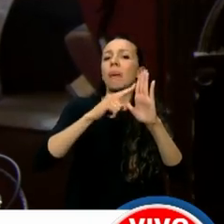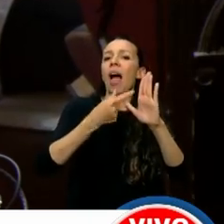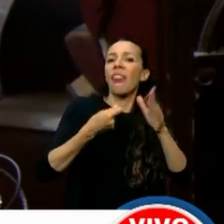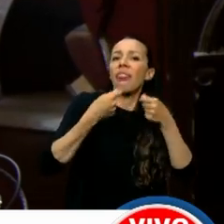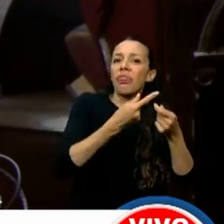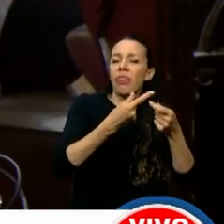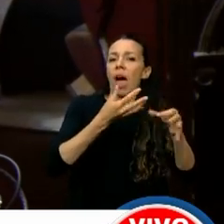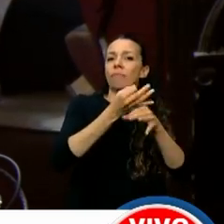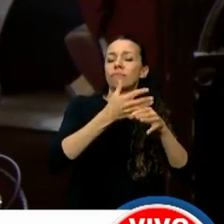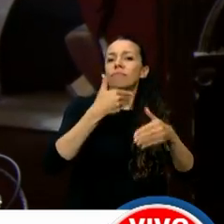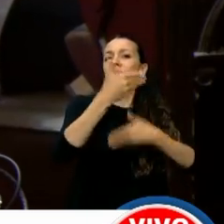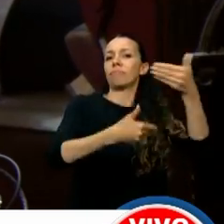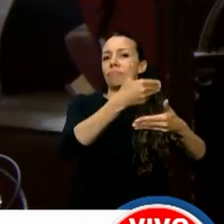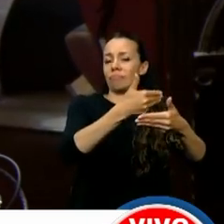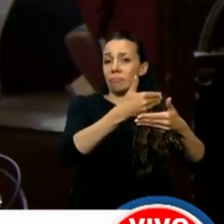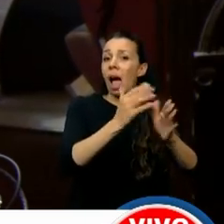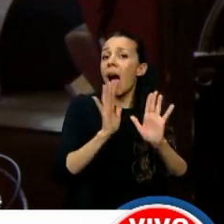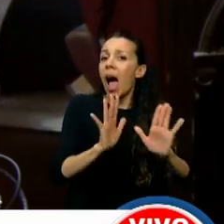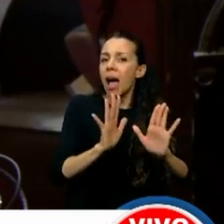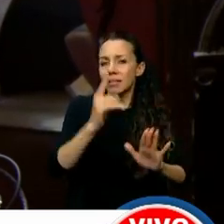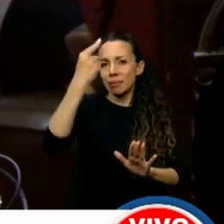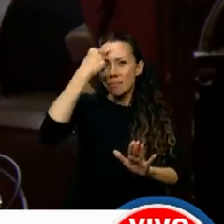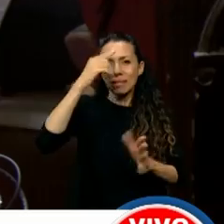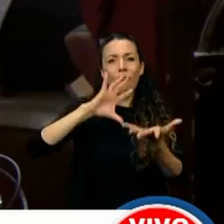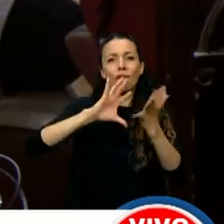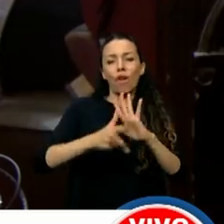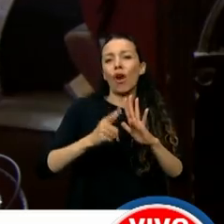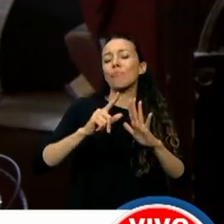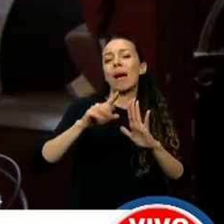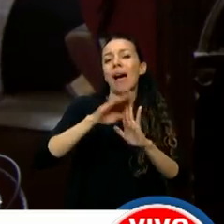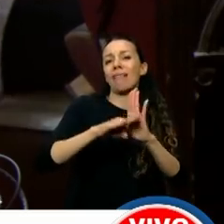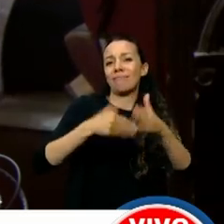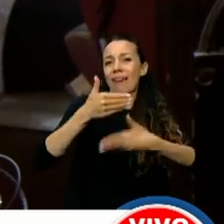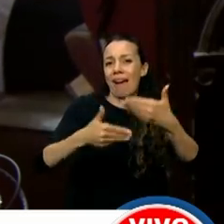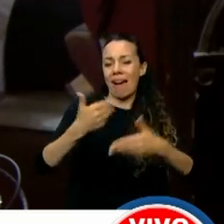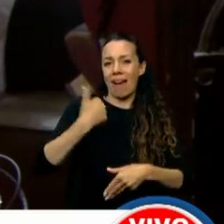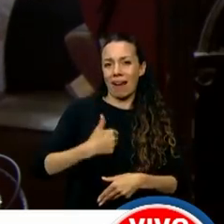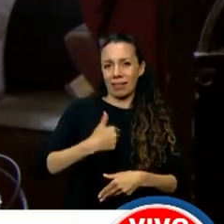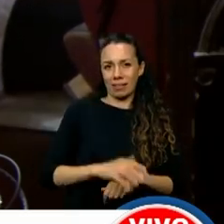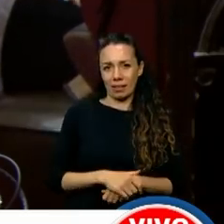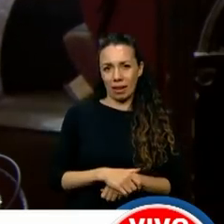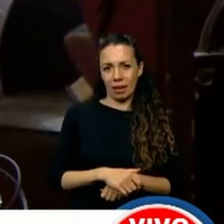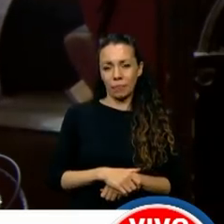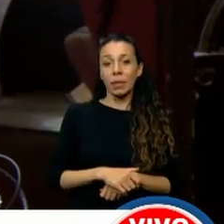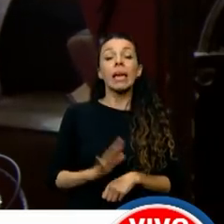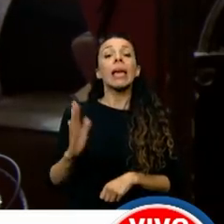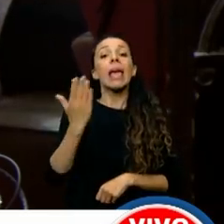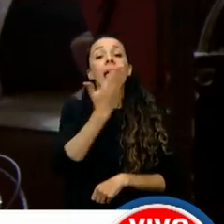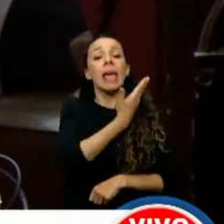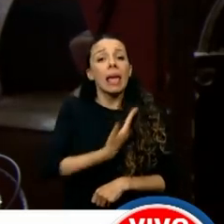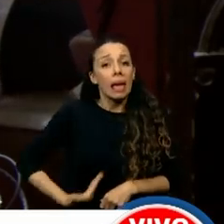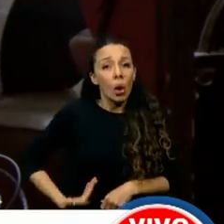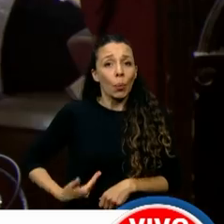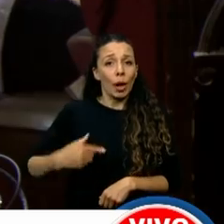de una nación o acaso o acaso un gobierno pero más que en gobierno el estado nacional